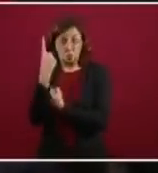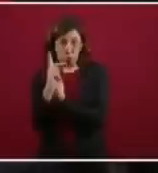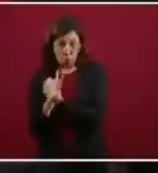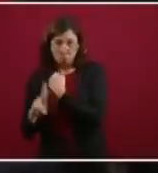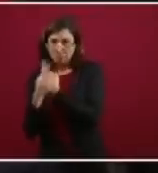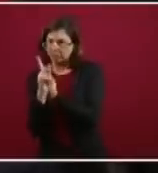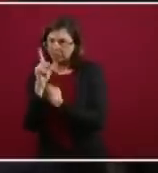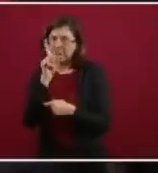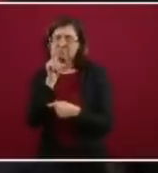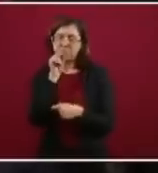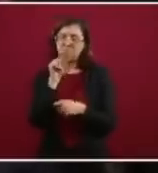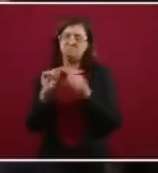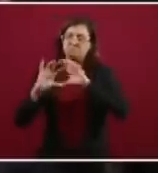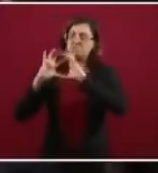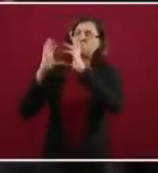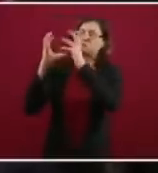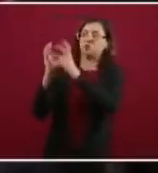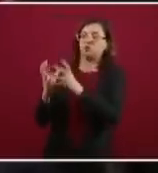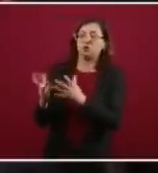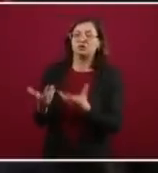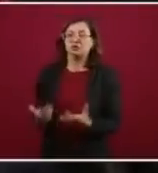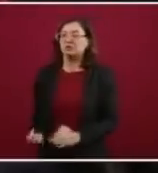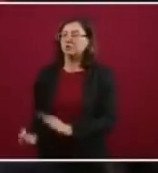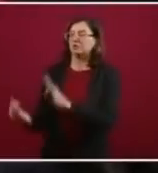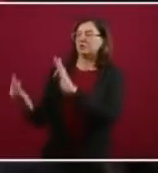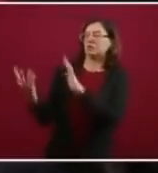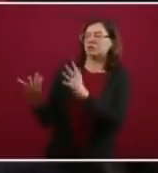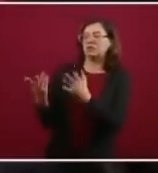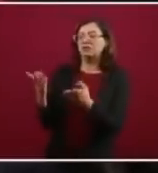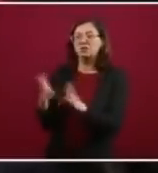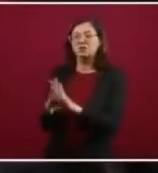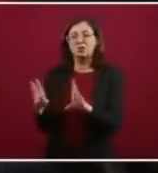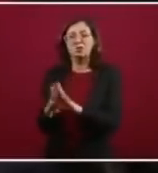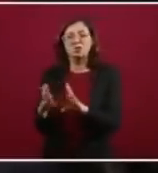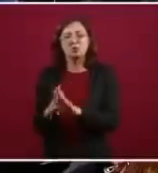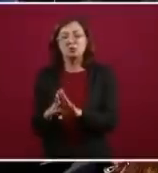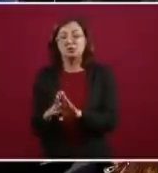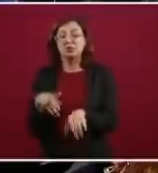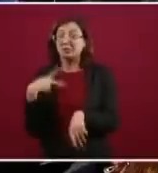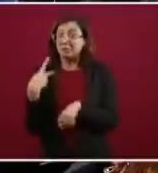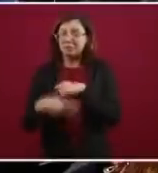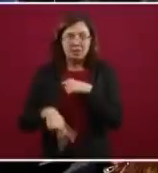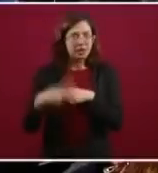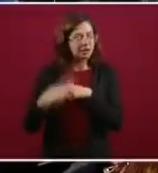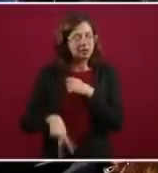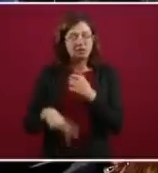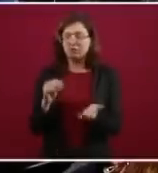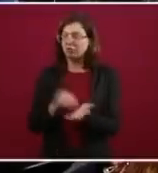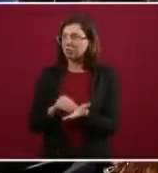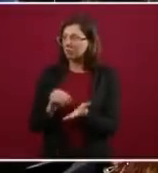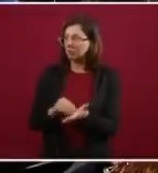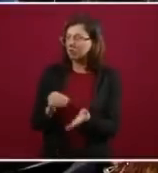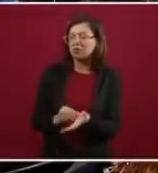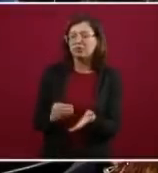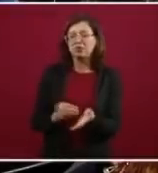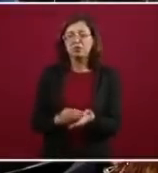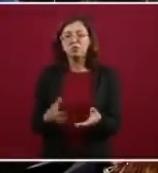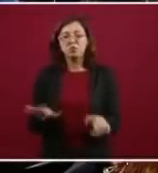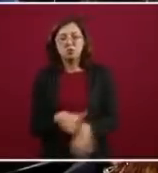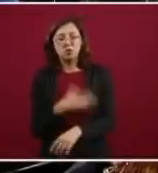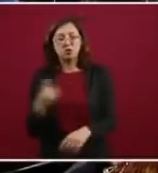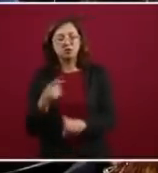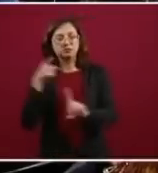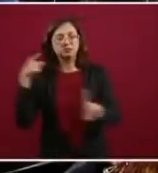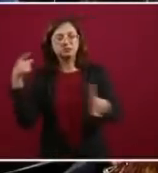nuestras fronteras. ¿Cómo enfrentar esto? ¿Cómo el riesgo sigue latente, puesto que el enfoque,